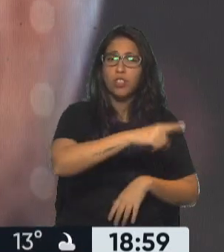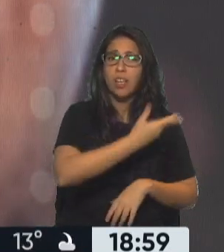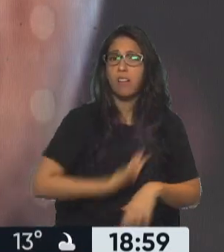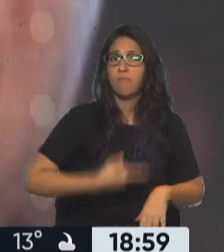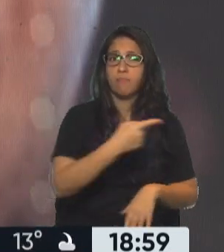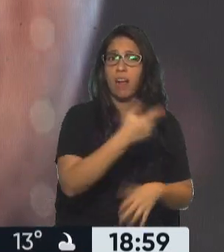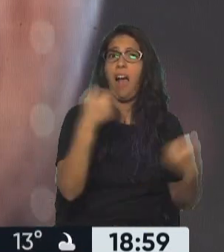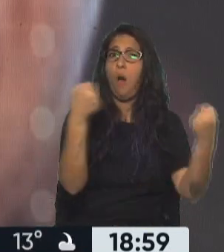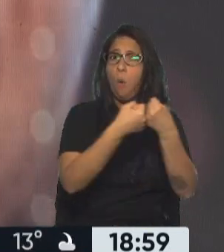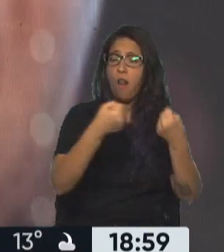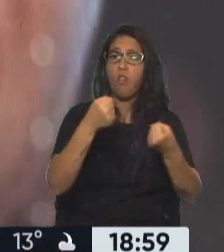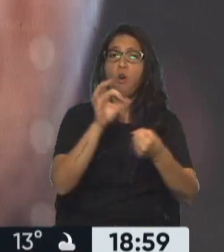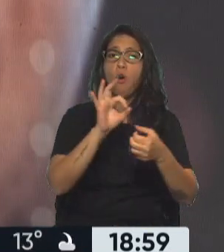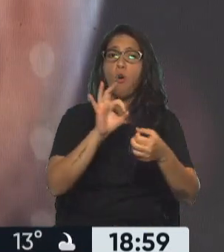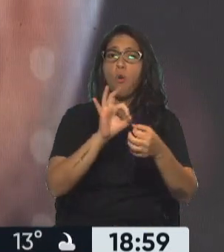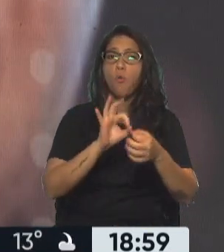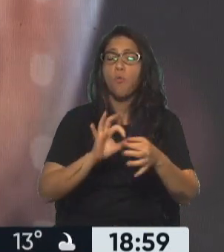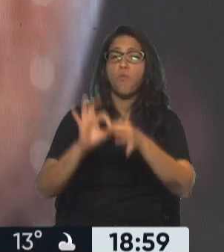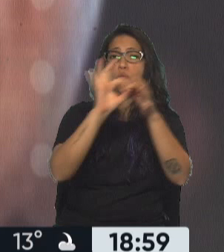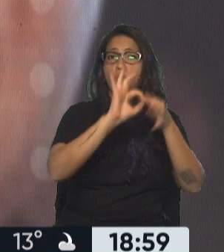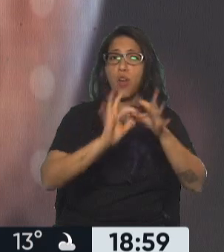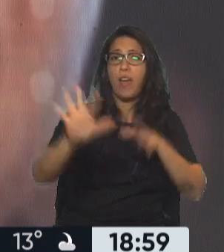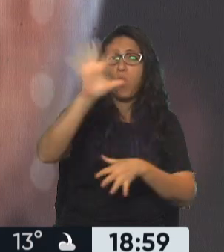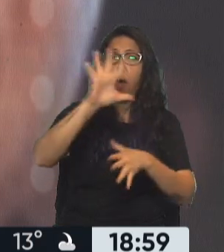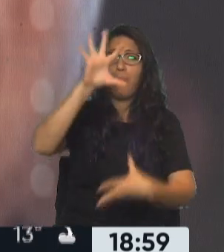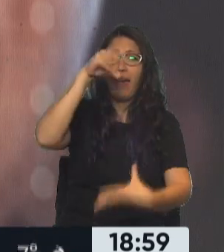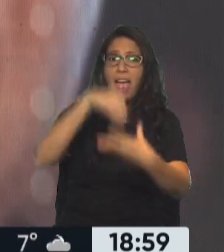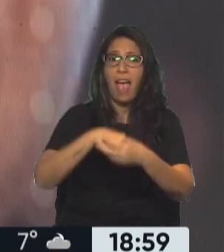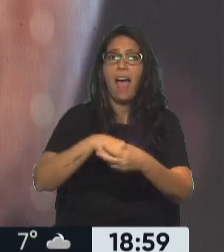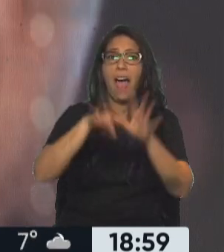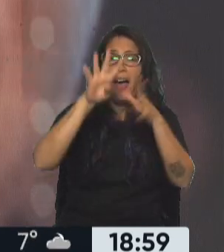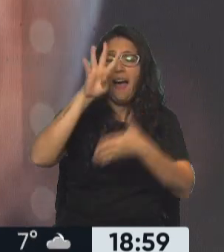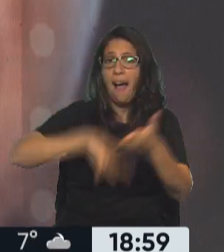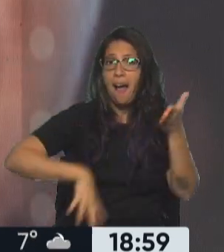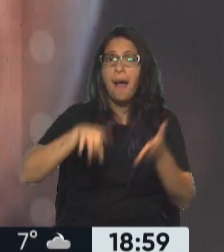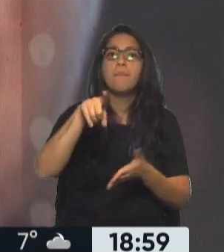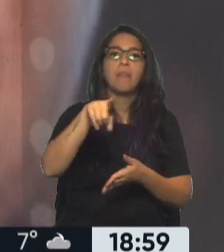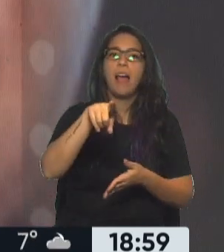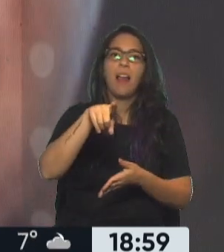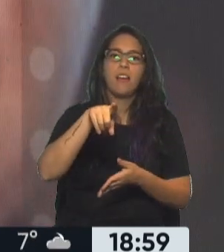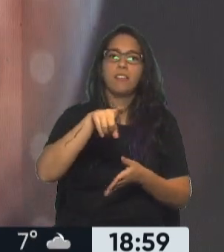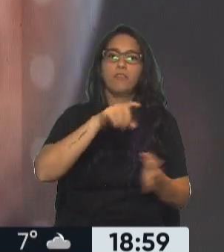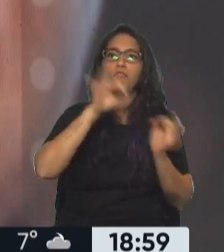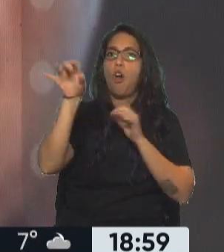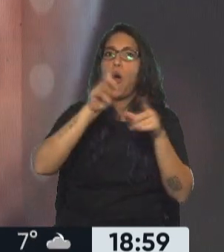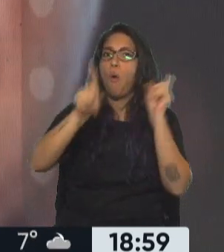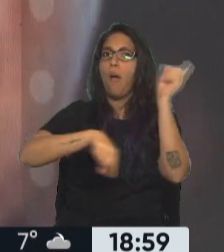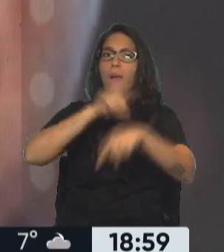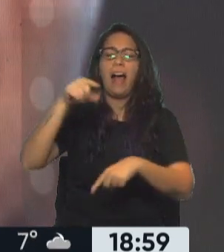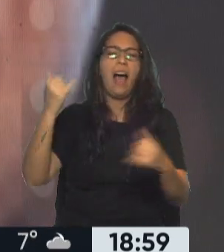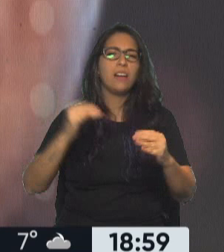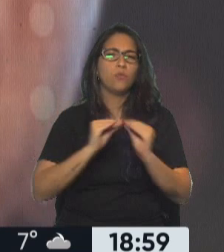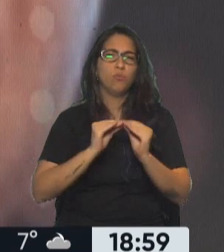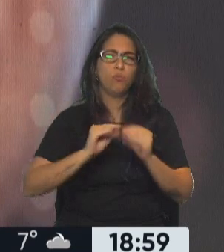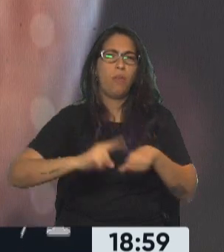Europea justamente para retener a estos refugiados y que no lleguen al resto, a los países de Europa. Así que hay una cuestión